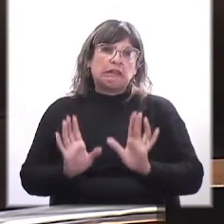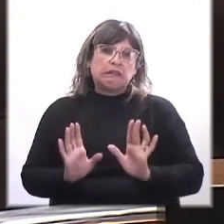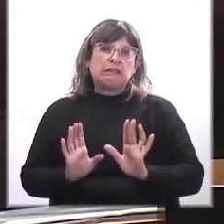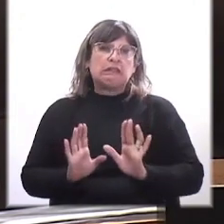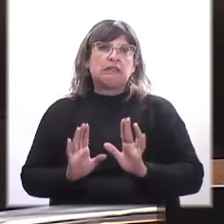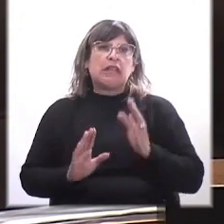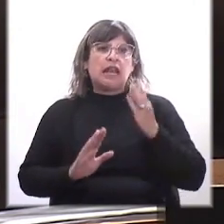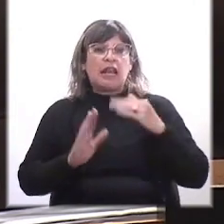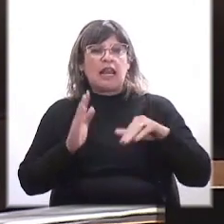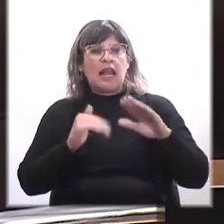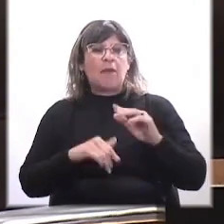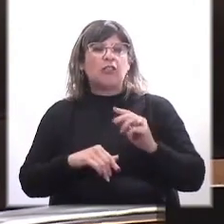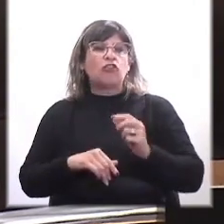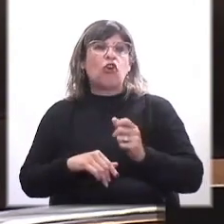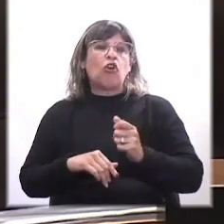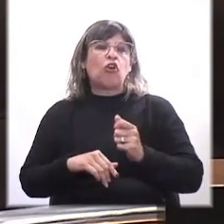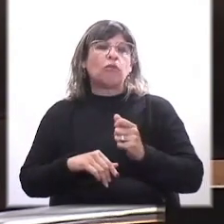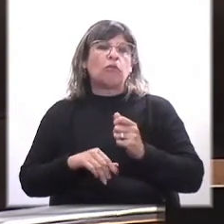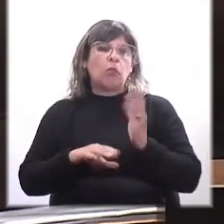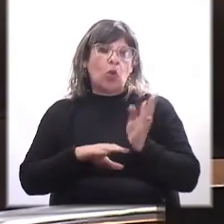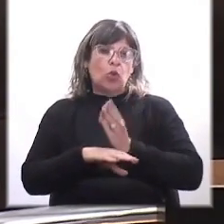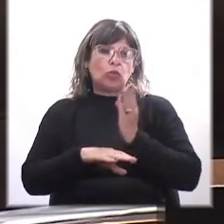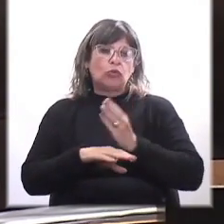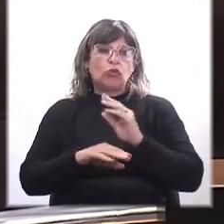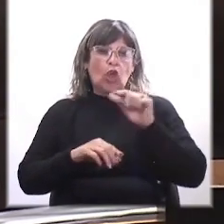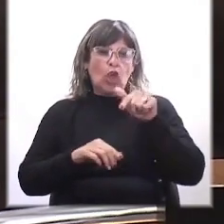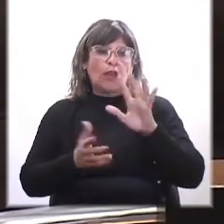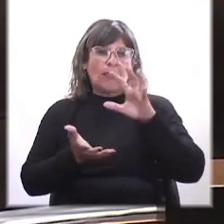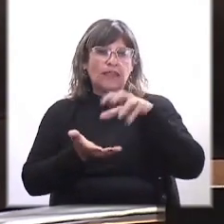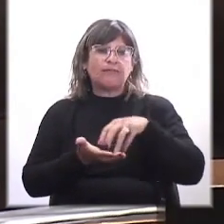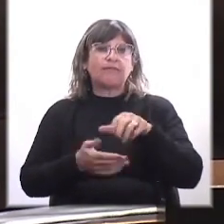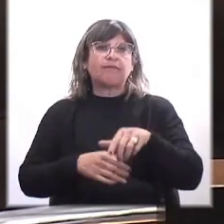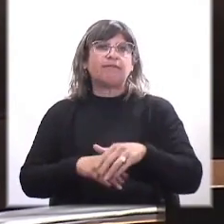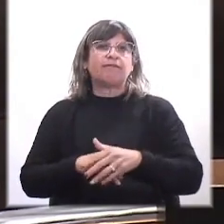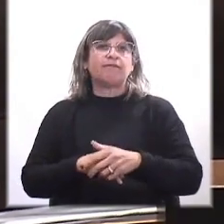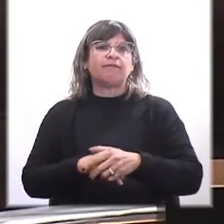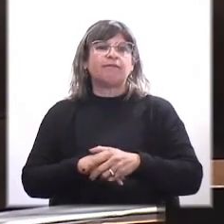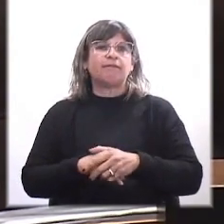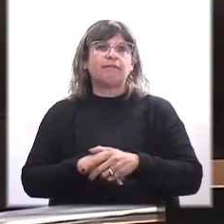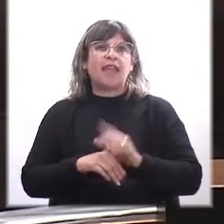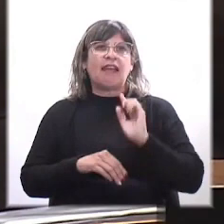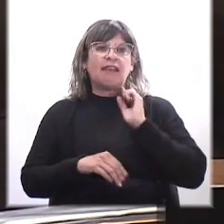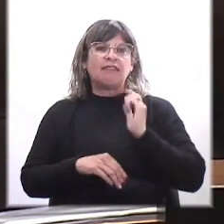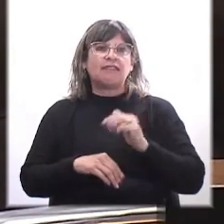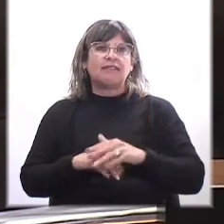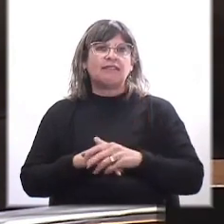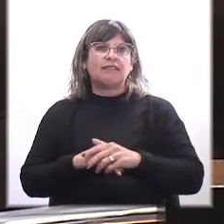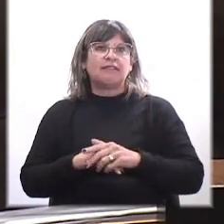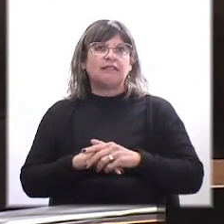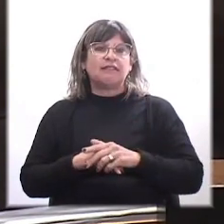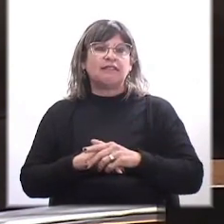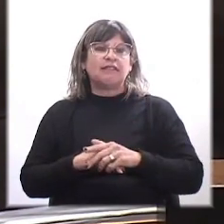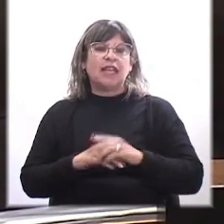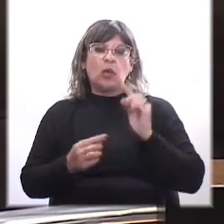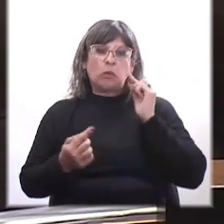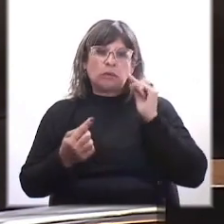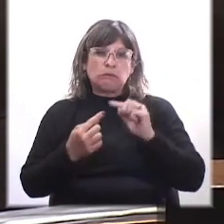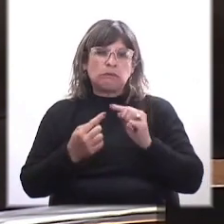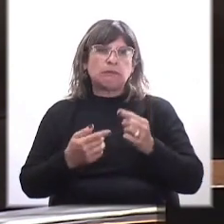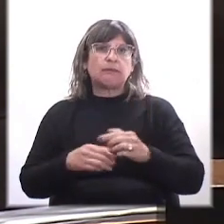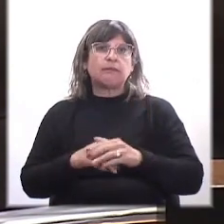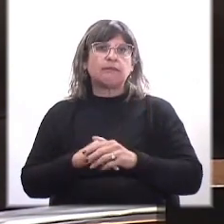la mayor cantidad de producción de esa planta regasificadora tenía como destino